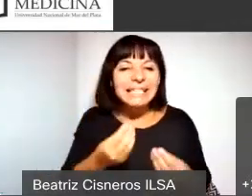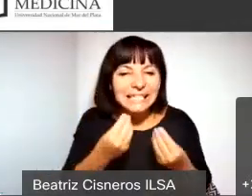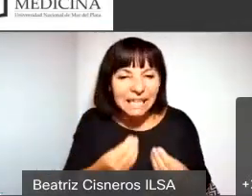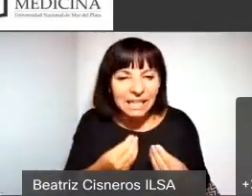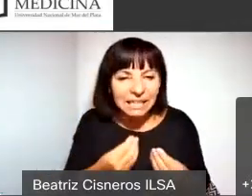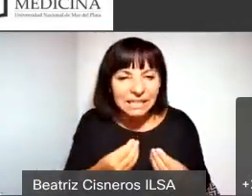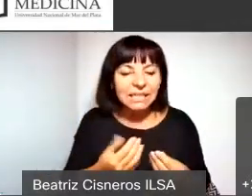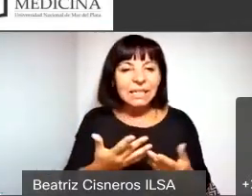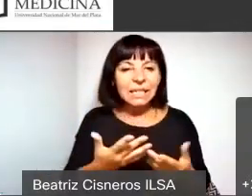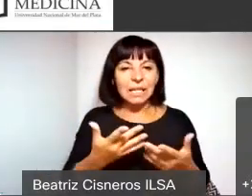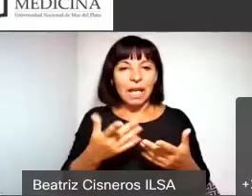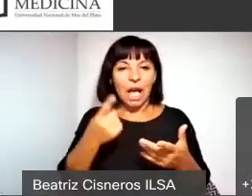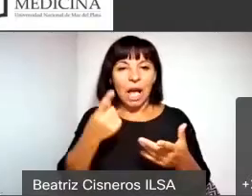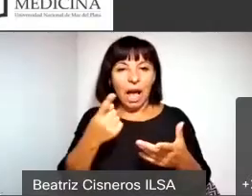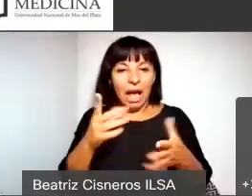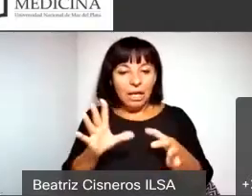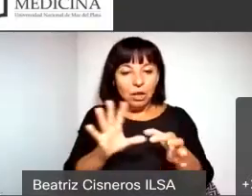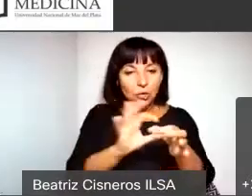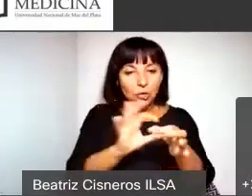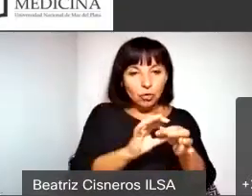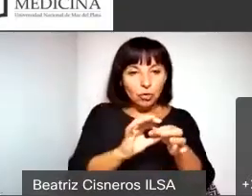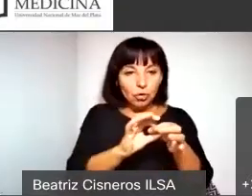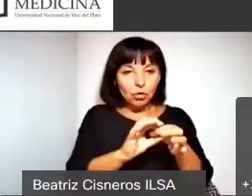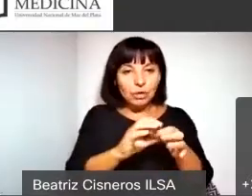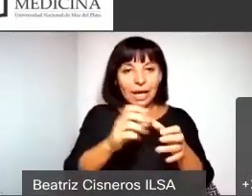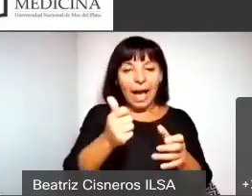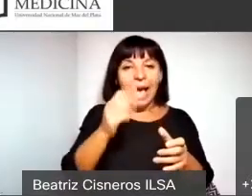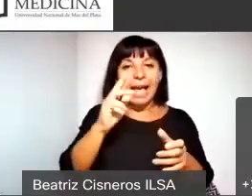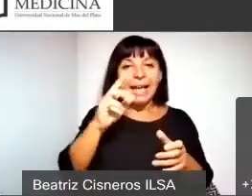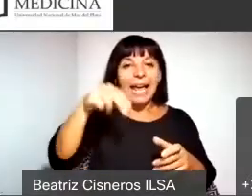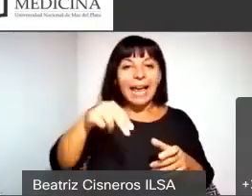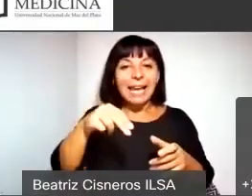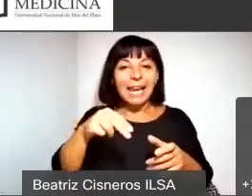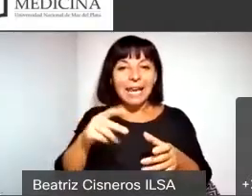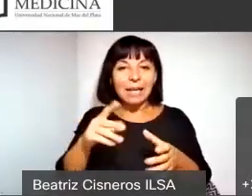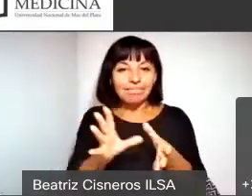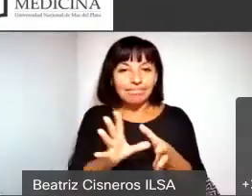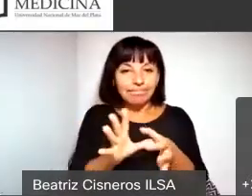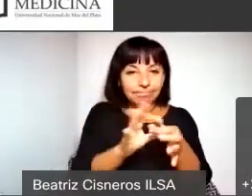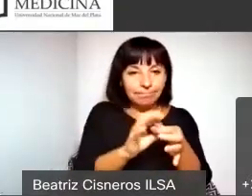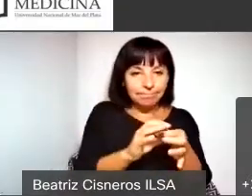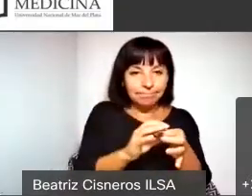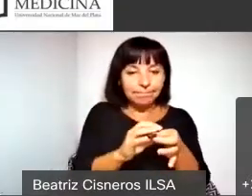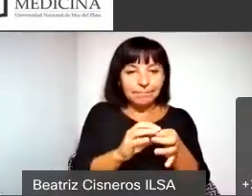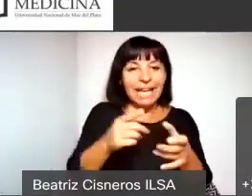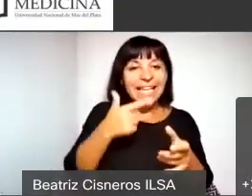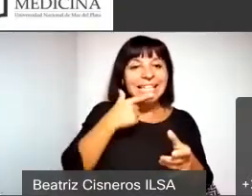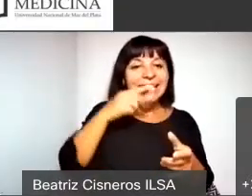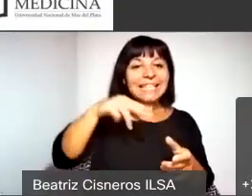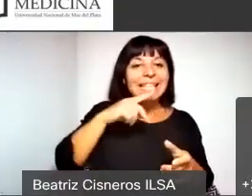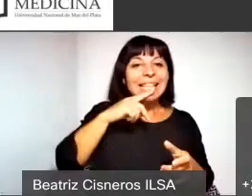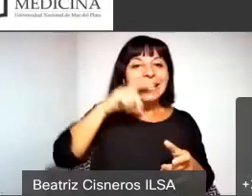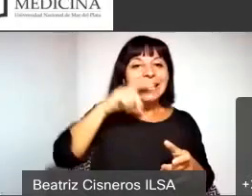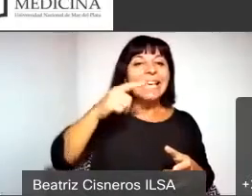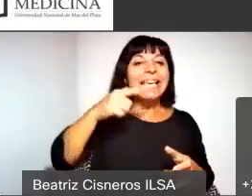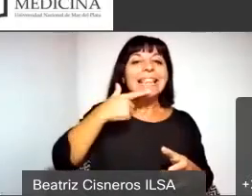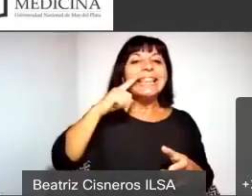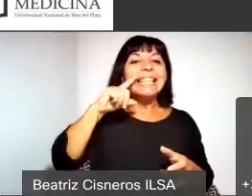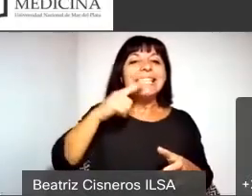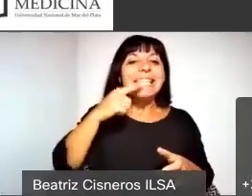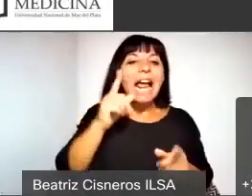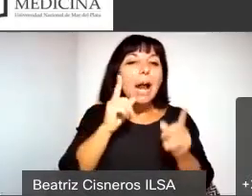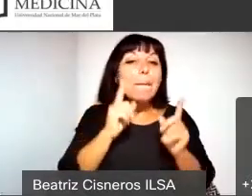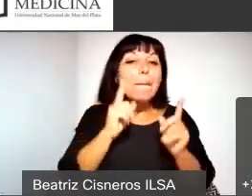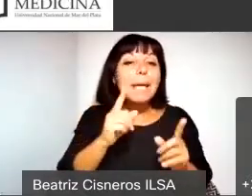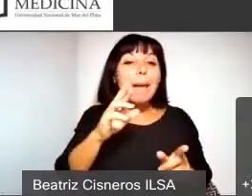asociarse a una única molécula de ARN mensajero para sintetizar la misma proteína. ¿Cuándo